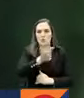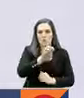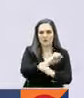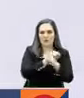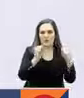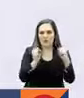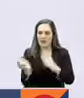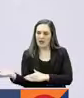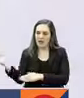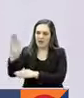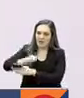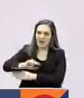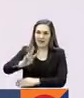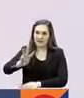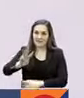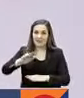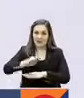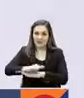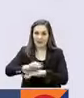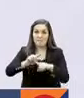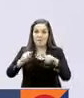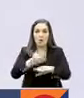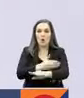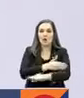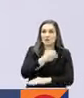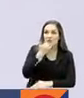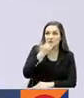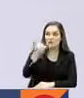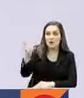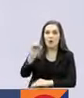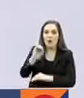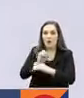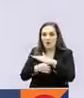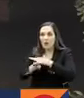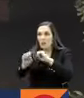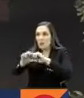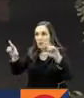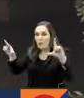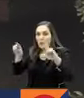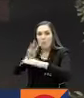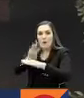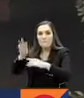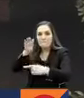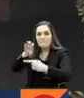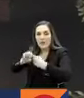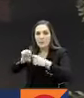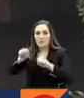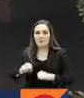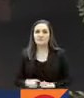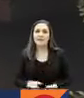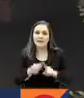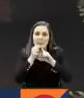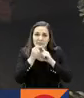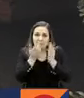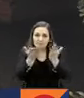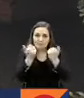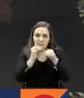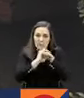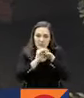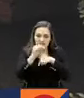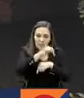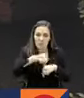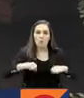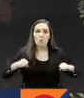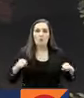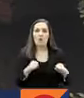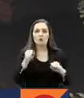tarde. Tan solo hay que hacer una reserva en la página web. Los invitamos entonces de manera muy especial a que vengan a disfrutar